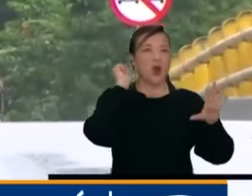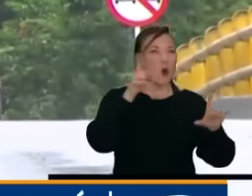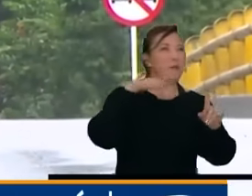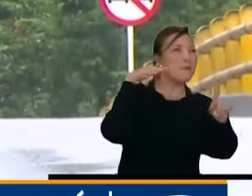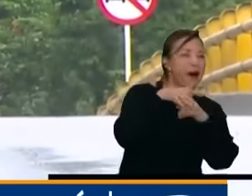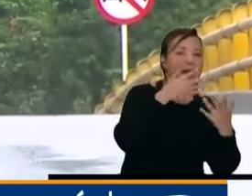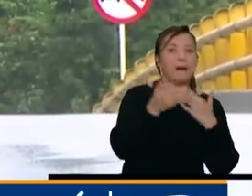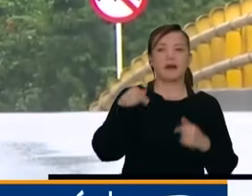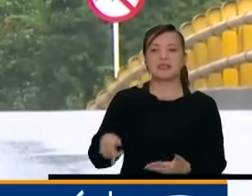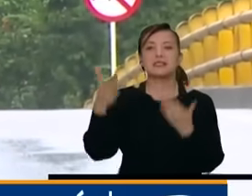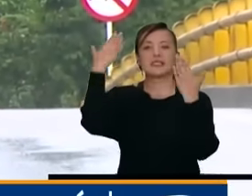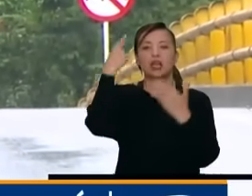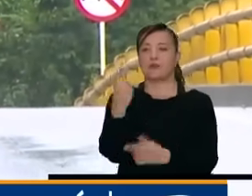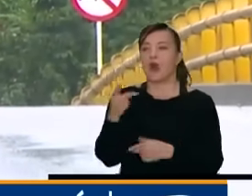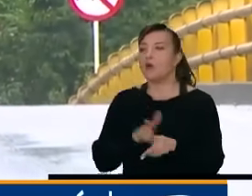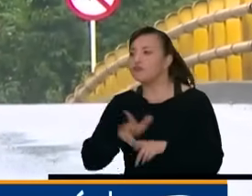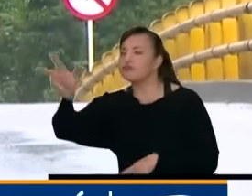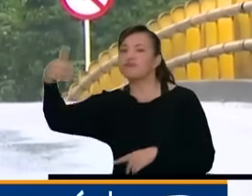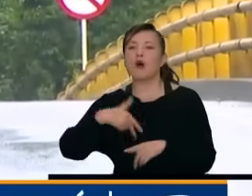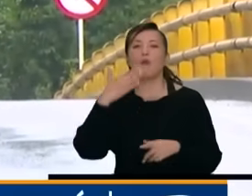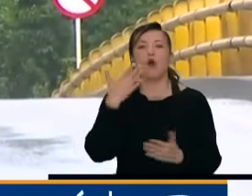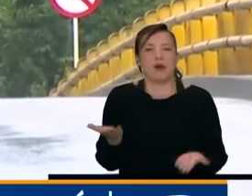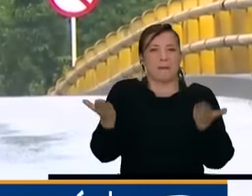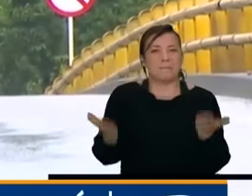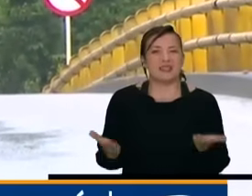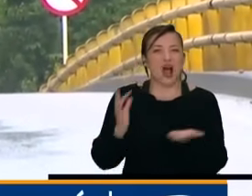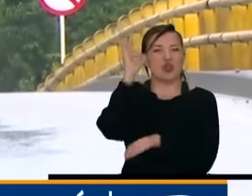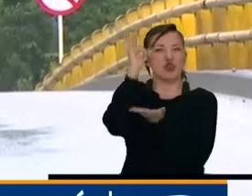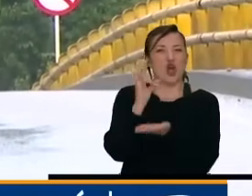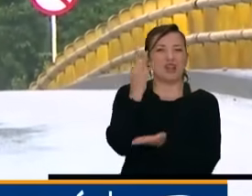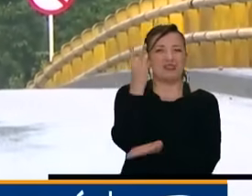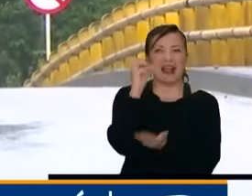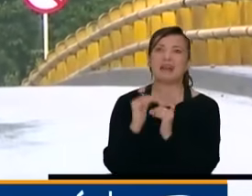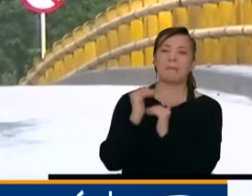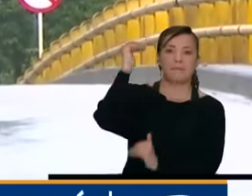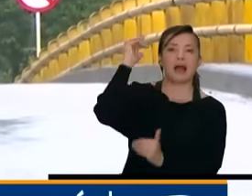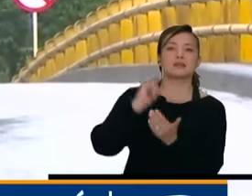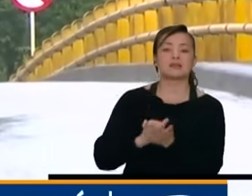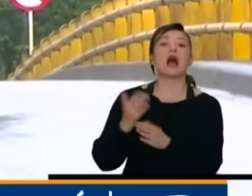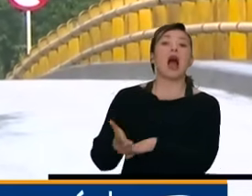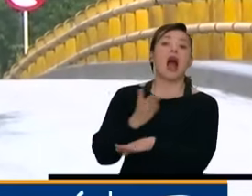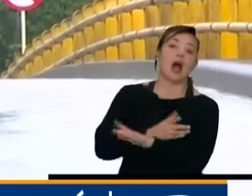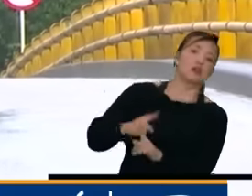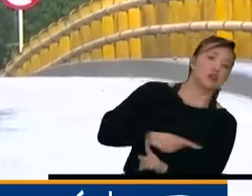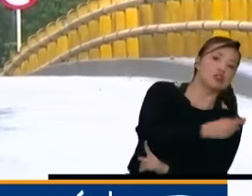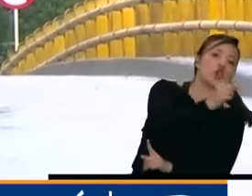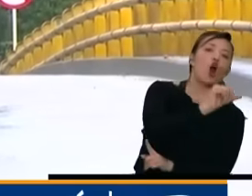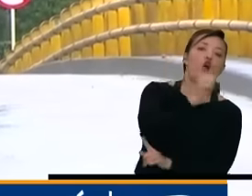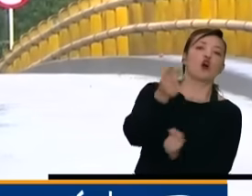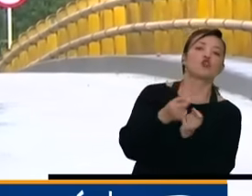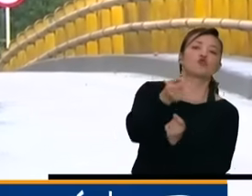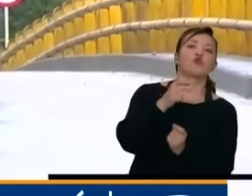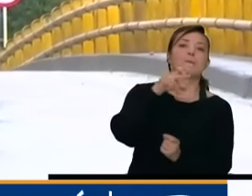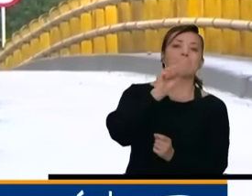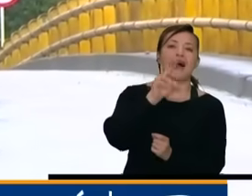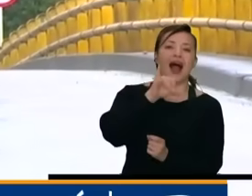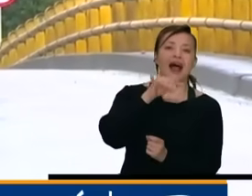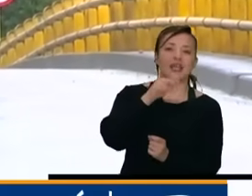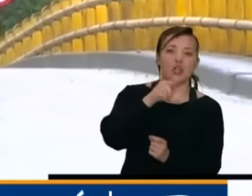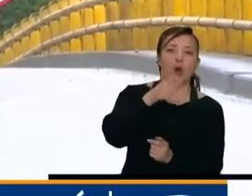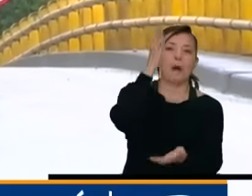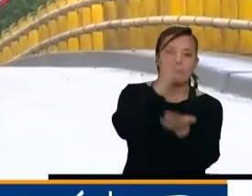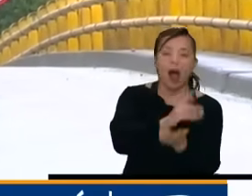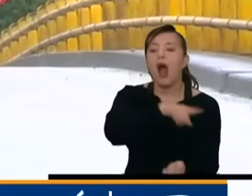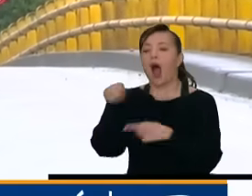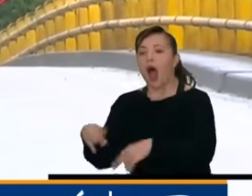para vehículos de más de 30 toneladas. Se había cerrado la semana pasada por falla ya en un puente vehicular muy cerca al municipio de Pajarito, pero esto complica aún